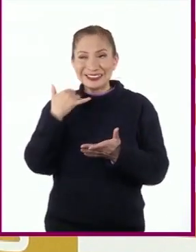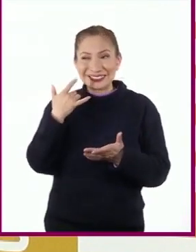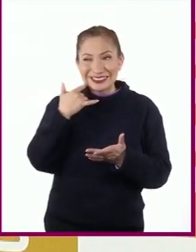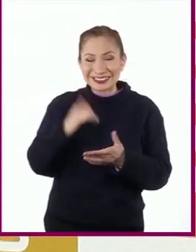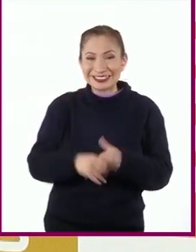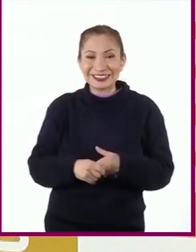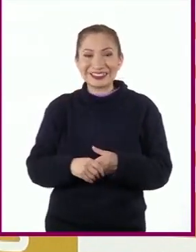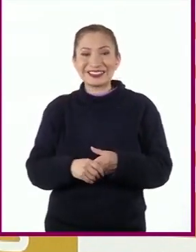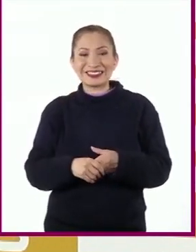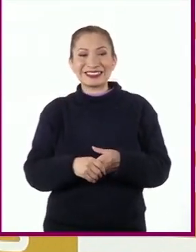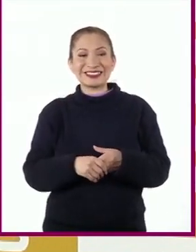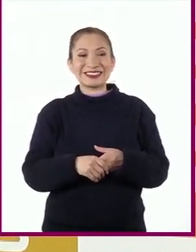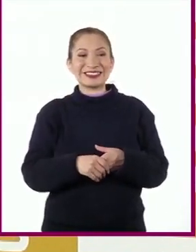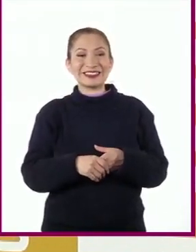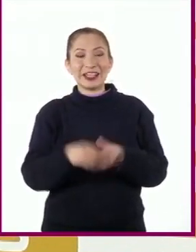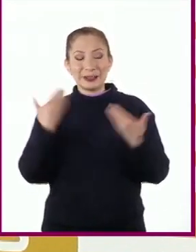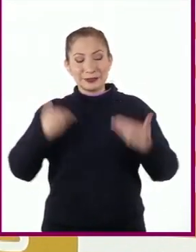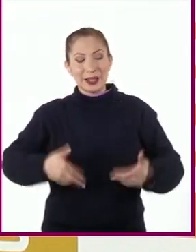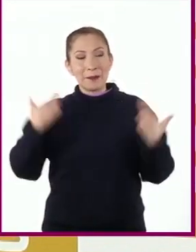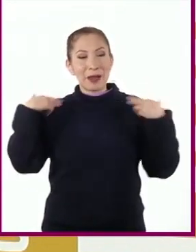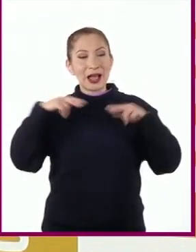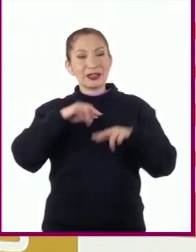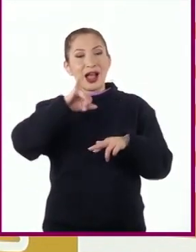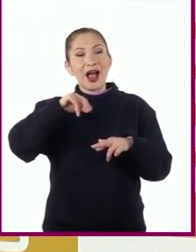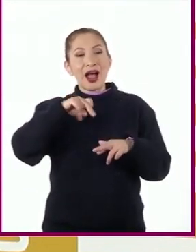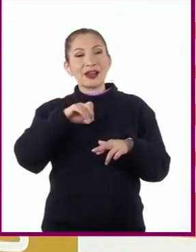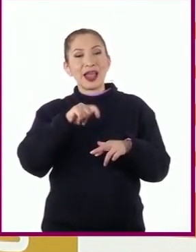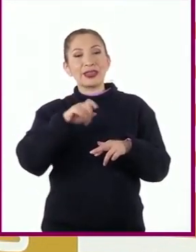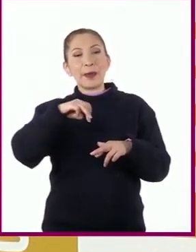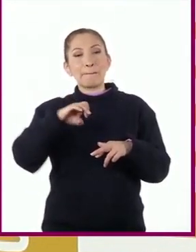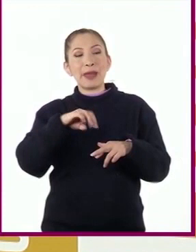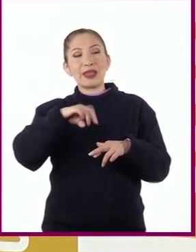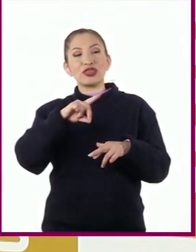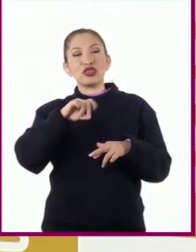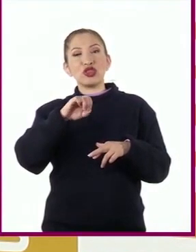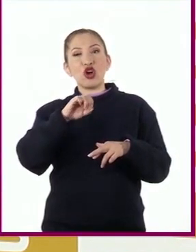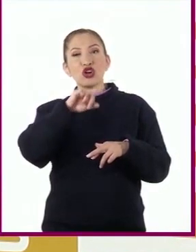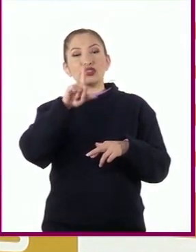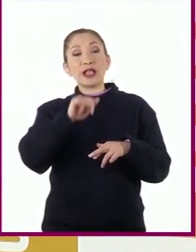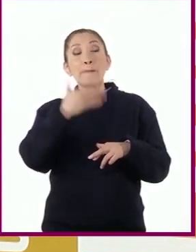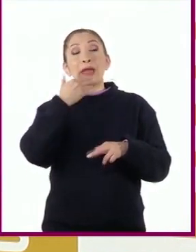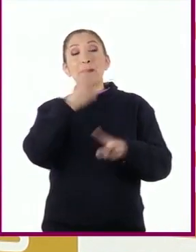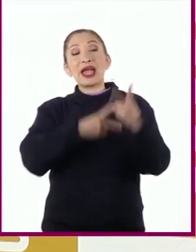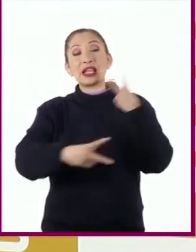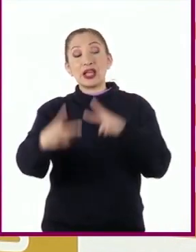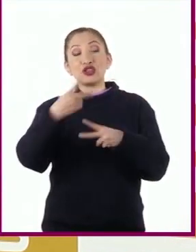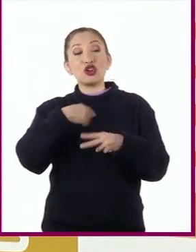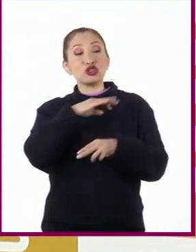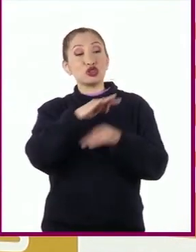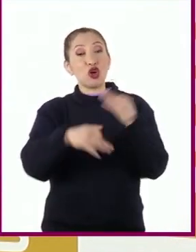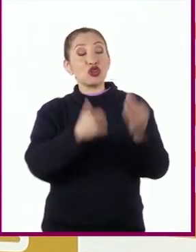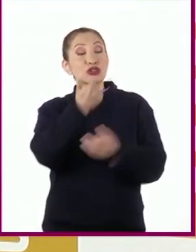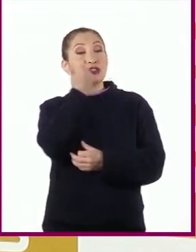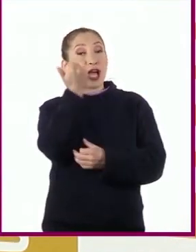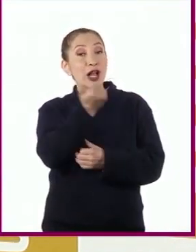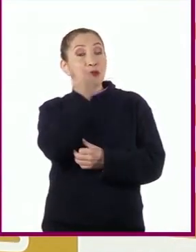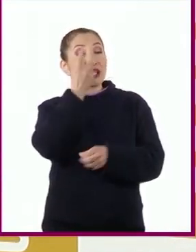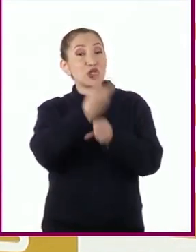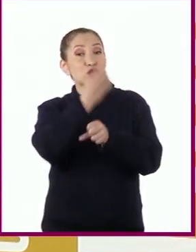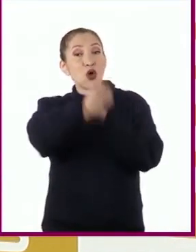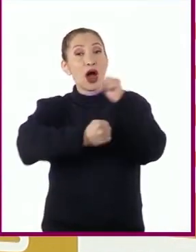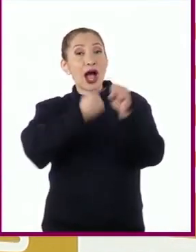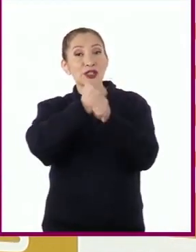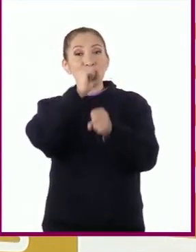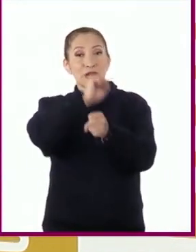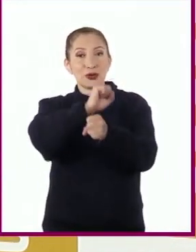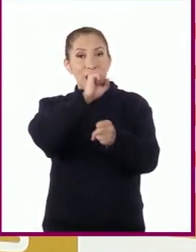amable. Soy la profesora Janet Mendoza Romero. Sean bienvenidos las y los estudiantes de segundo grado